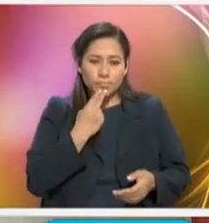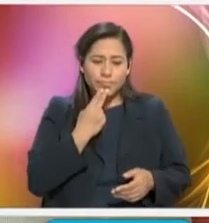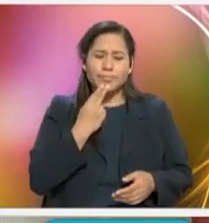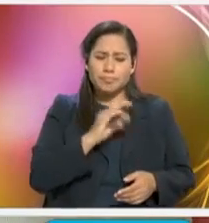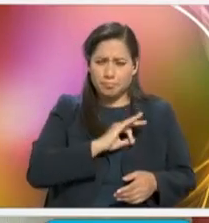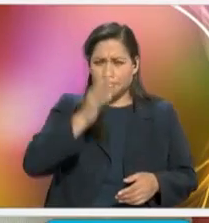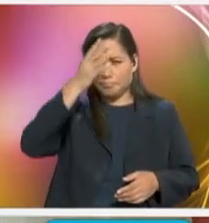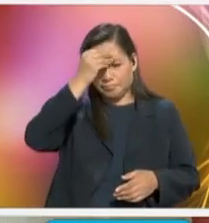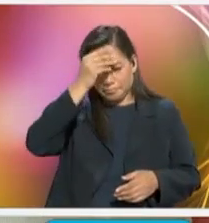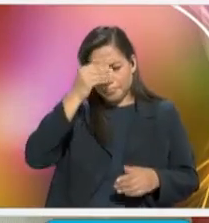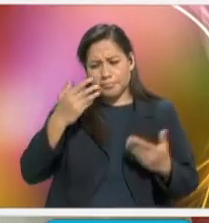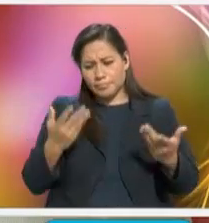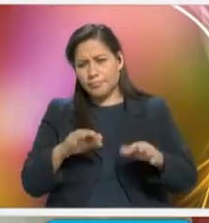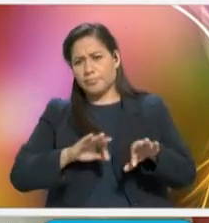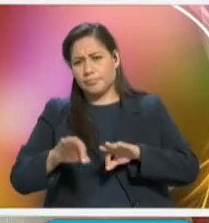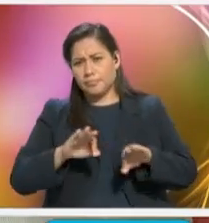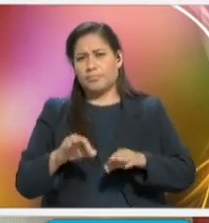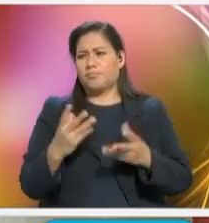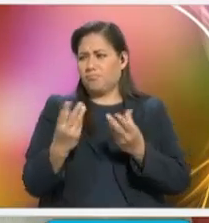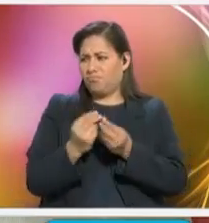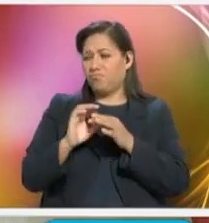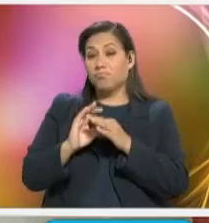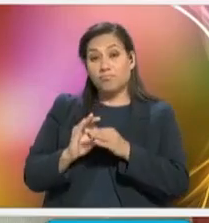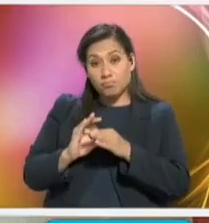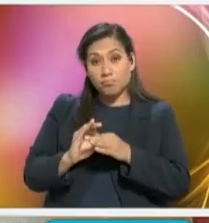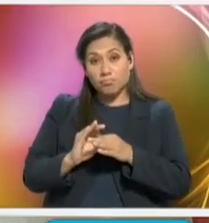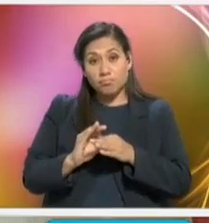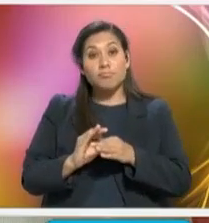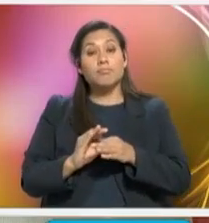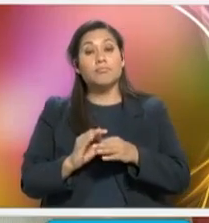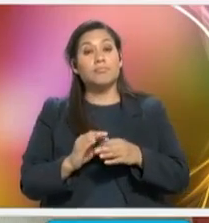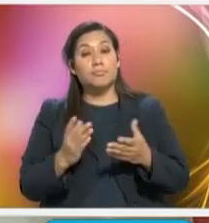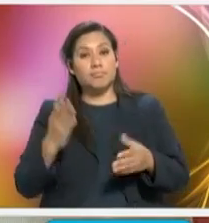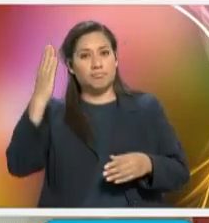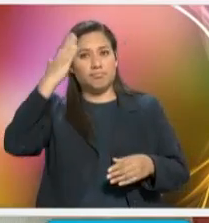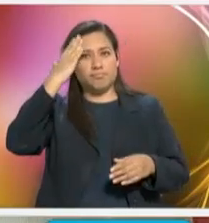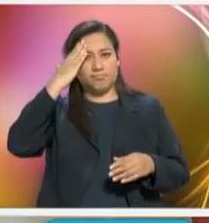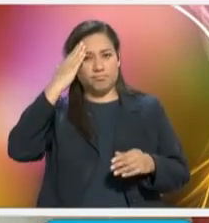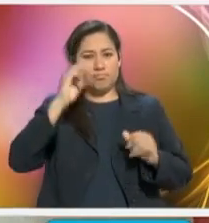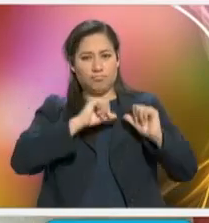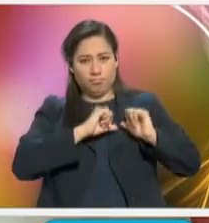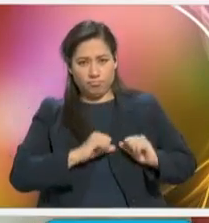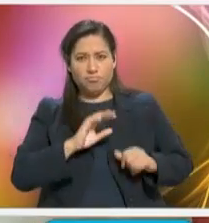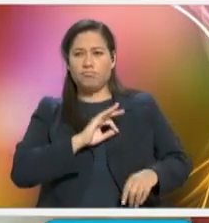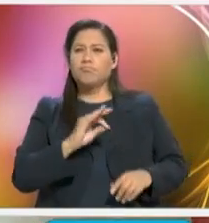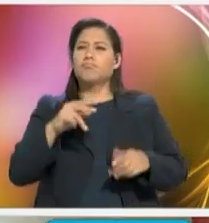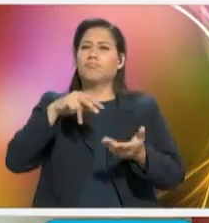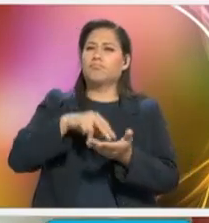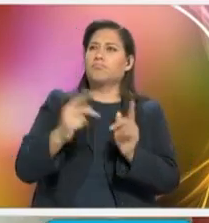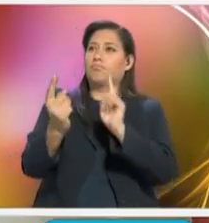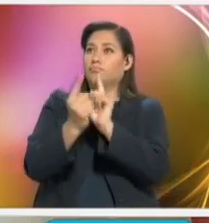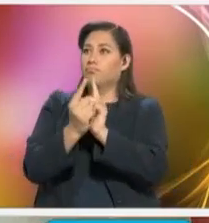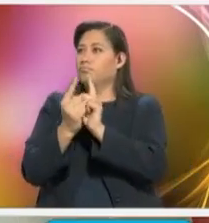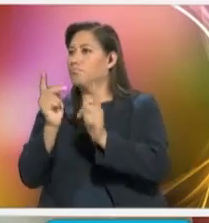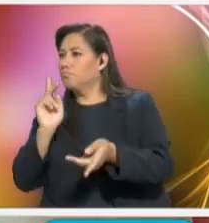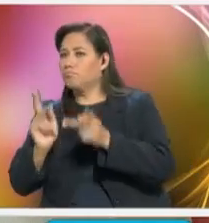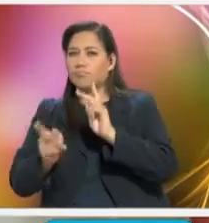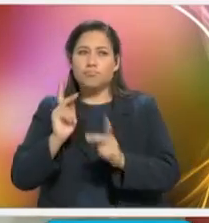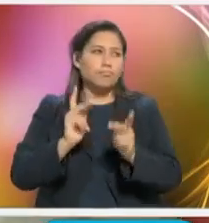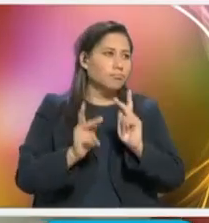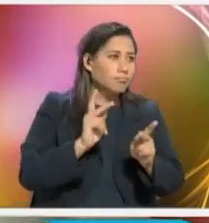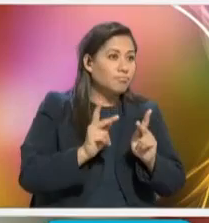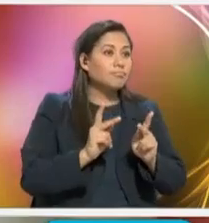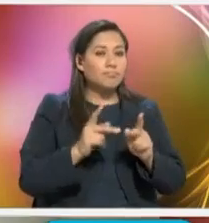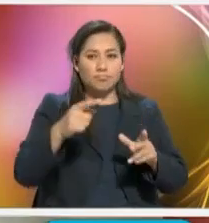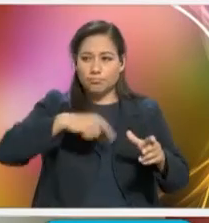Puedan aprender también a trabajar en colectivo, a generar liderazgos, a hablar con otros pares y generar